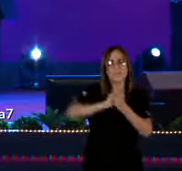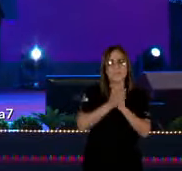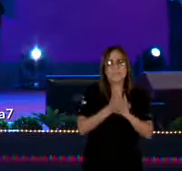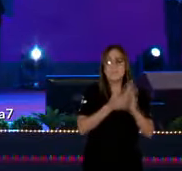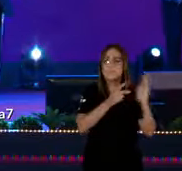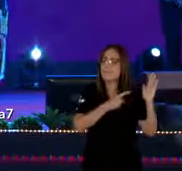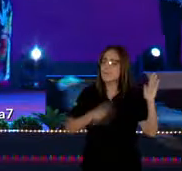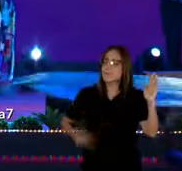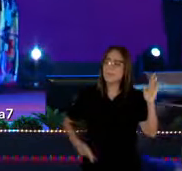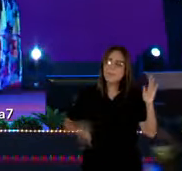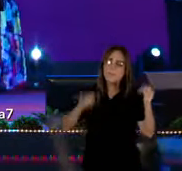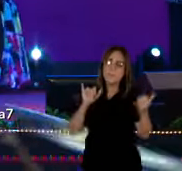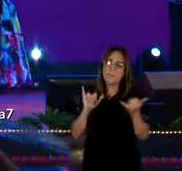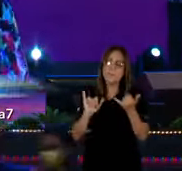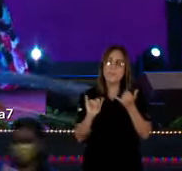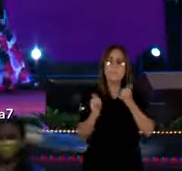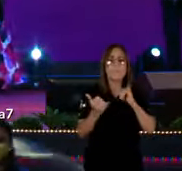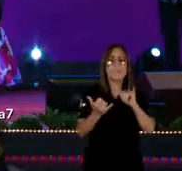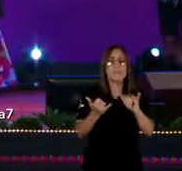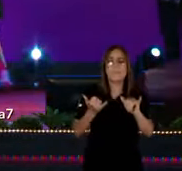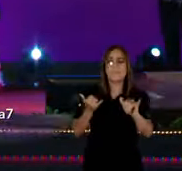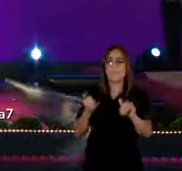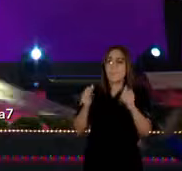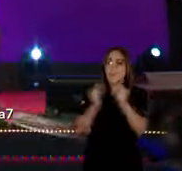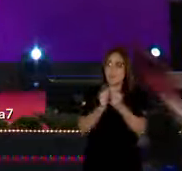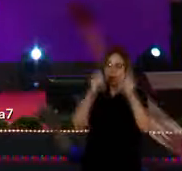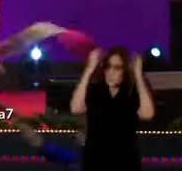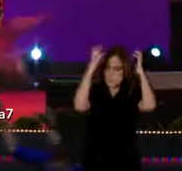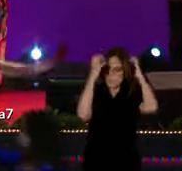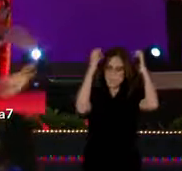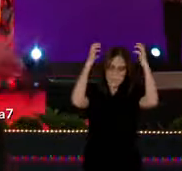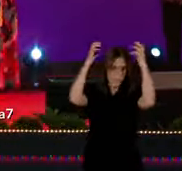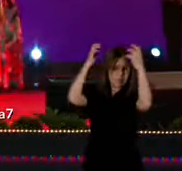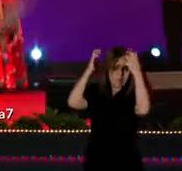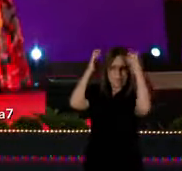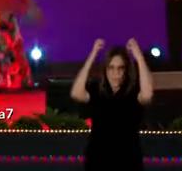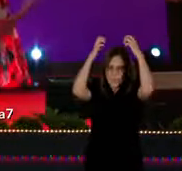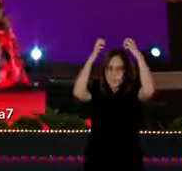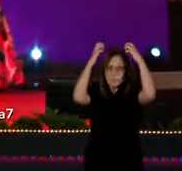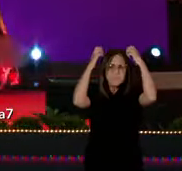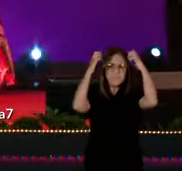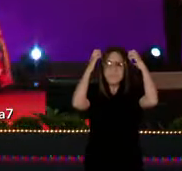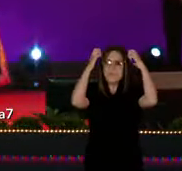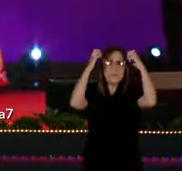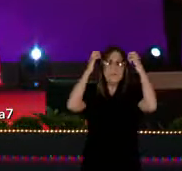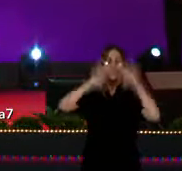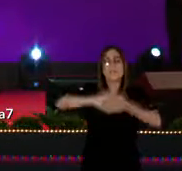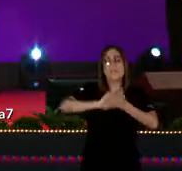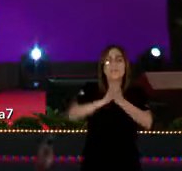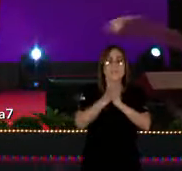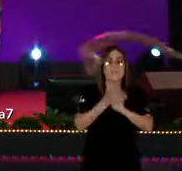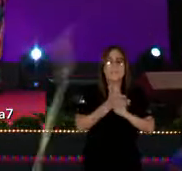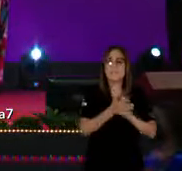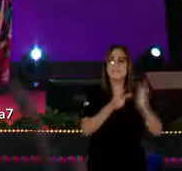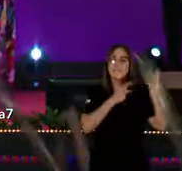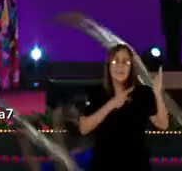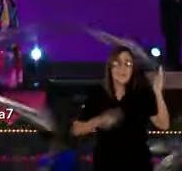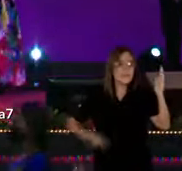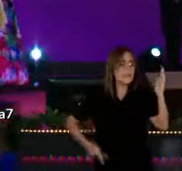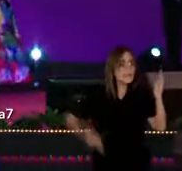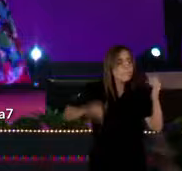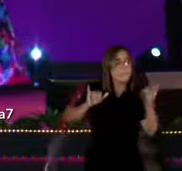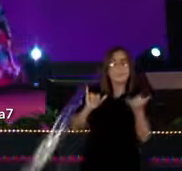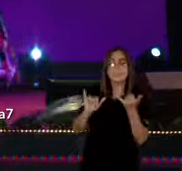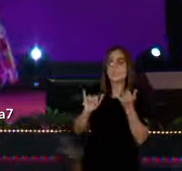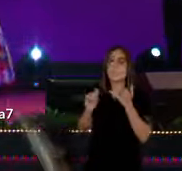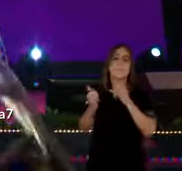se hizo rey por siempre. Con una corona de espinos, te hiciste